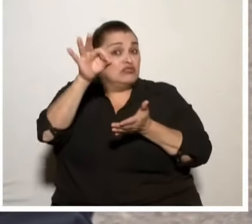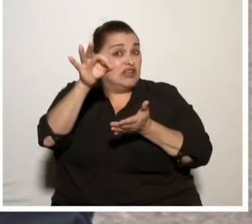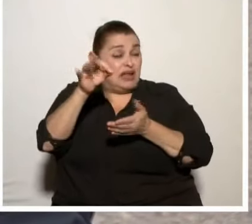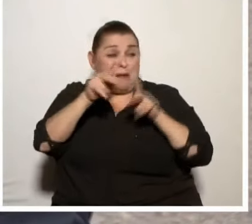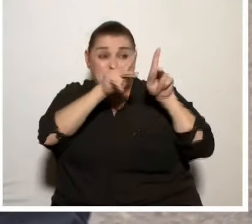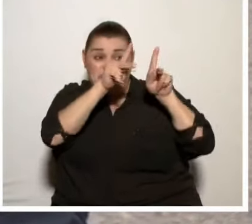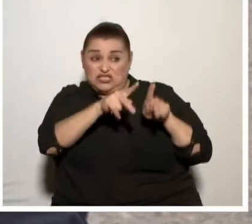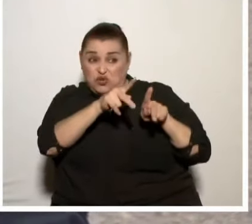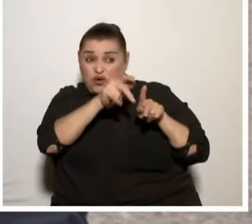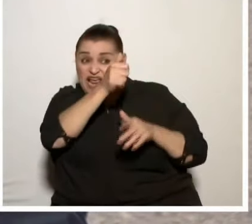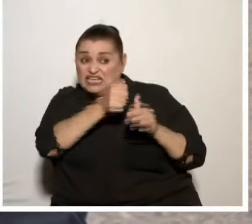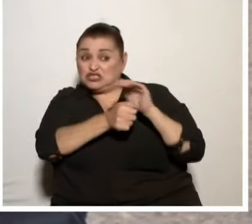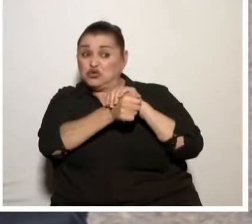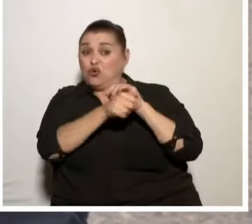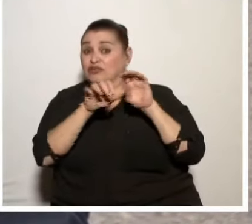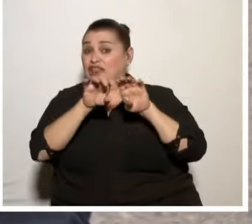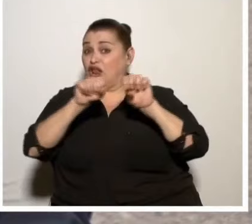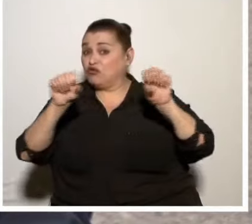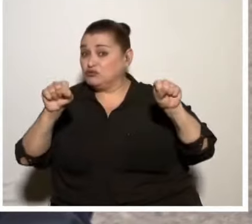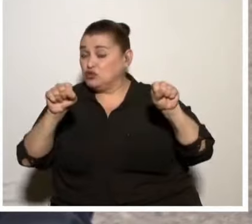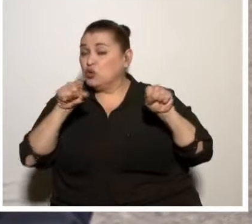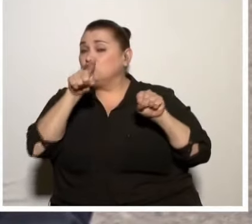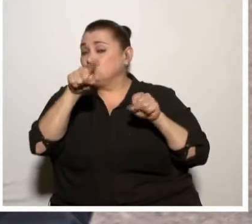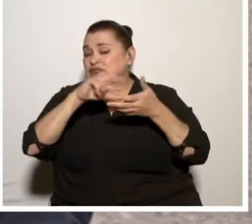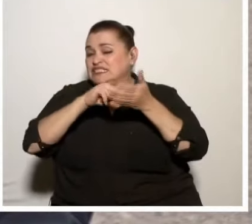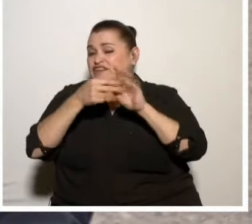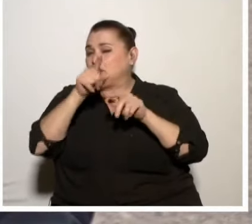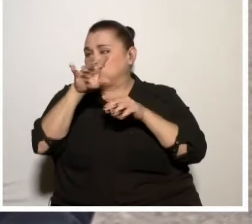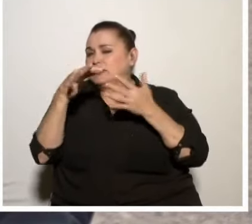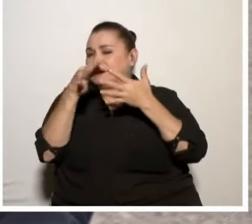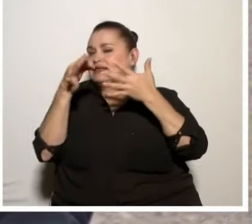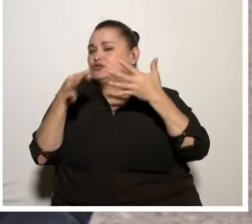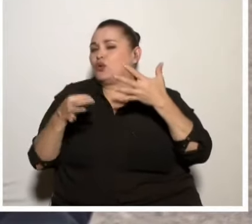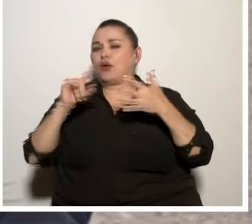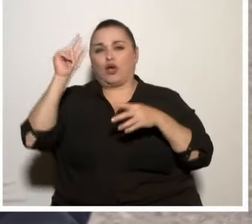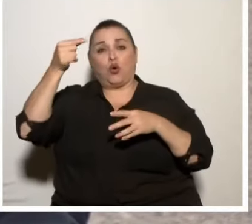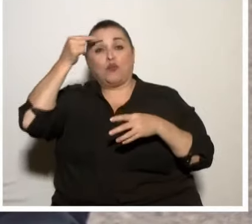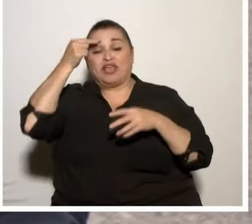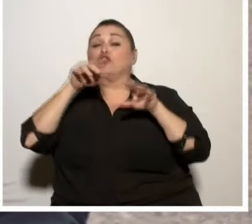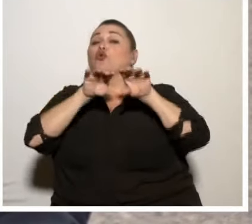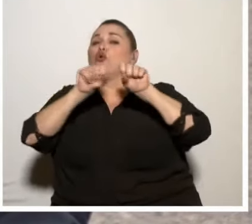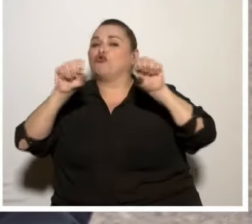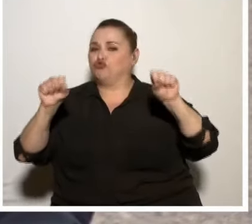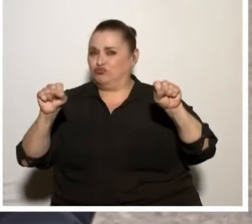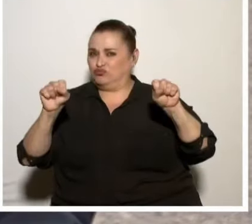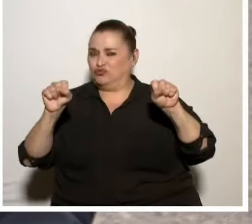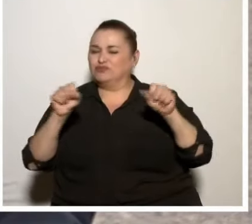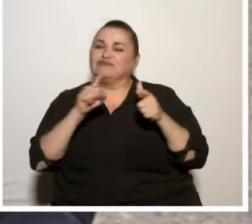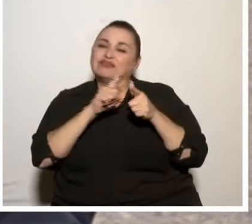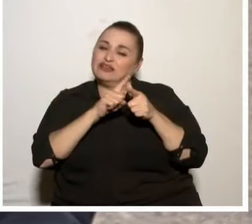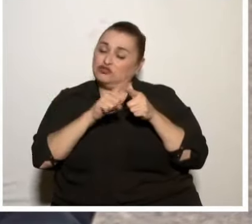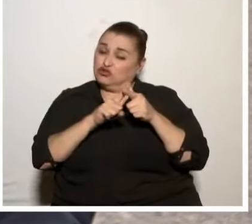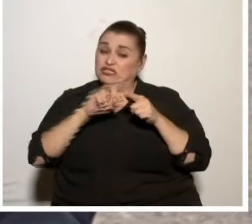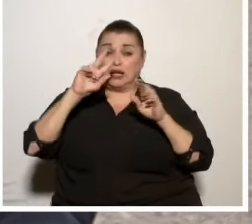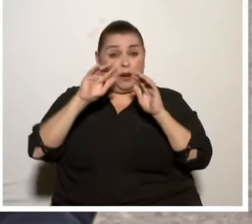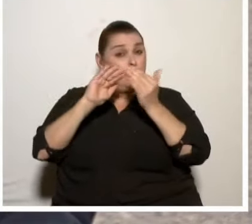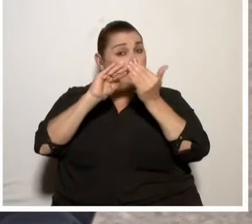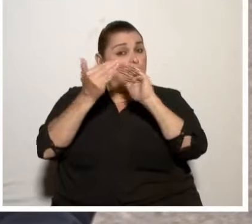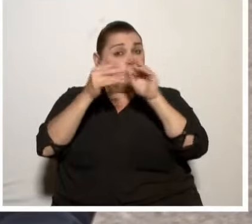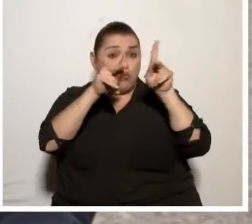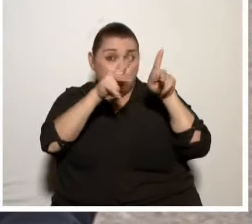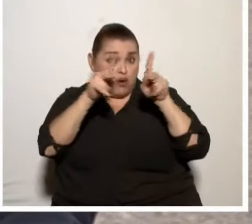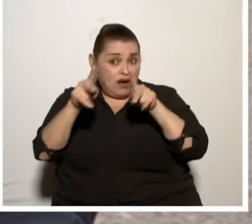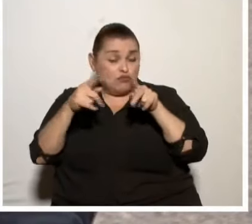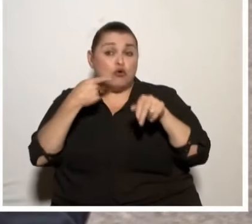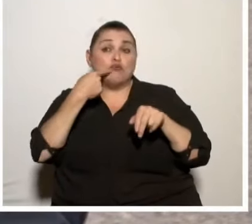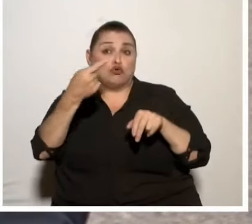que es cómplice de la corrupción, usted está eligiendo un gobierno corrupto. Y en esto el pueblo tiene, como dice